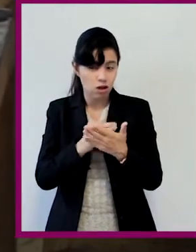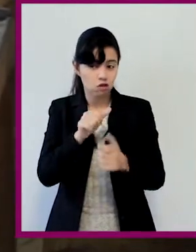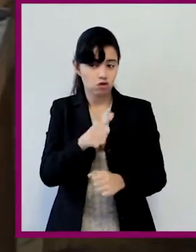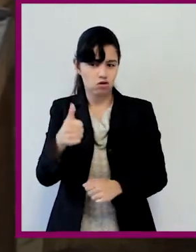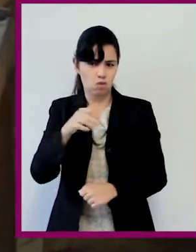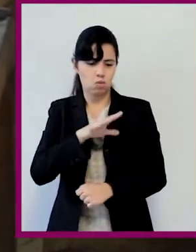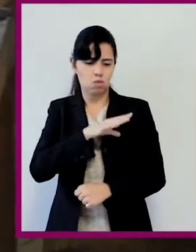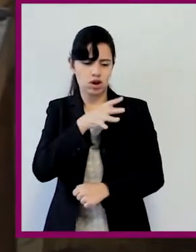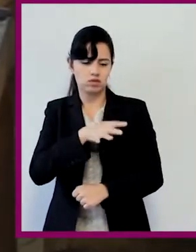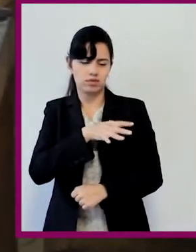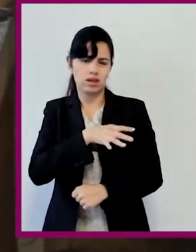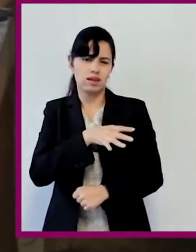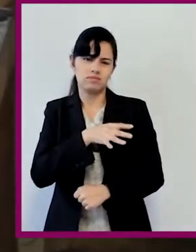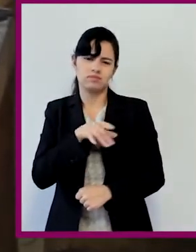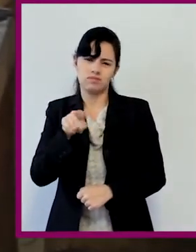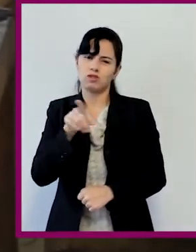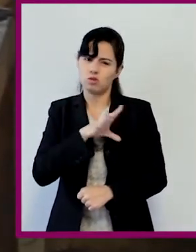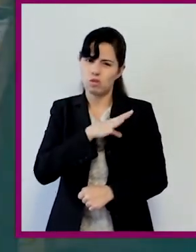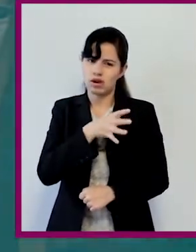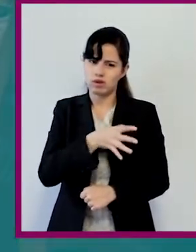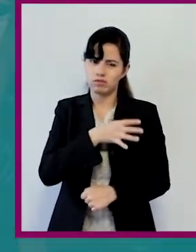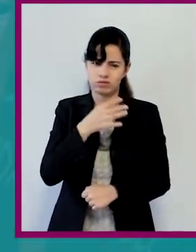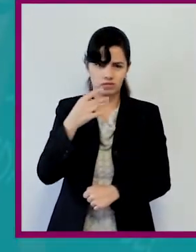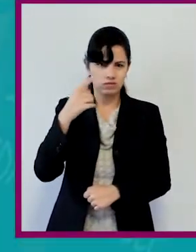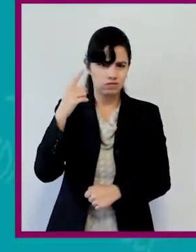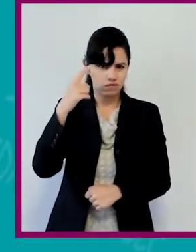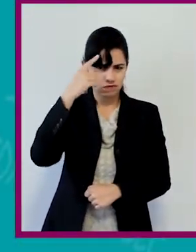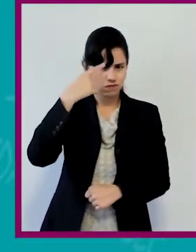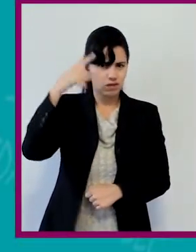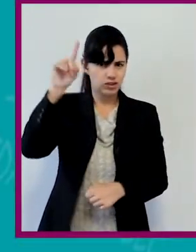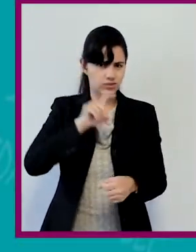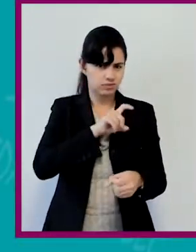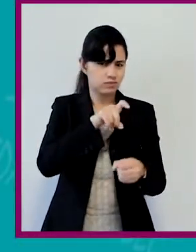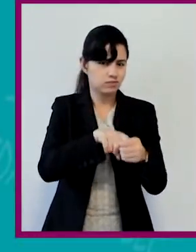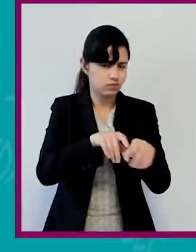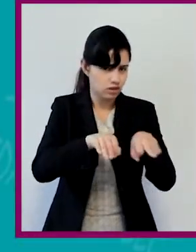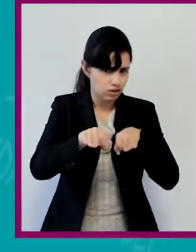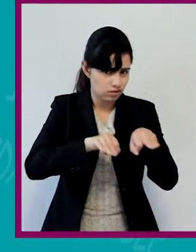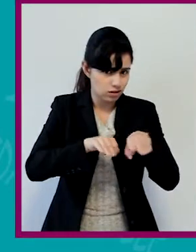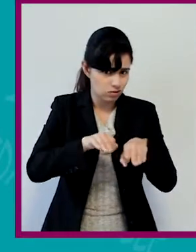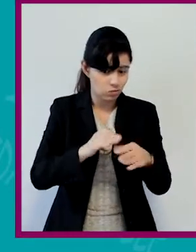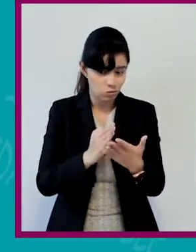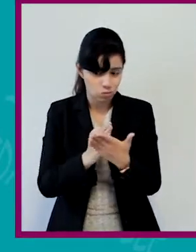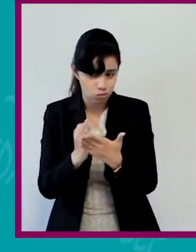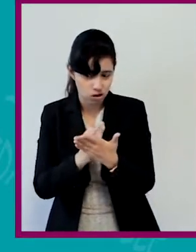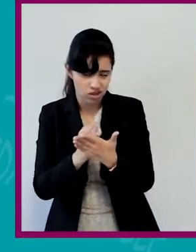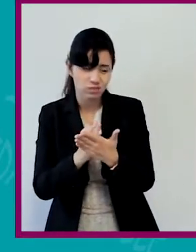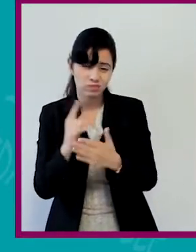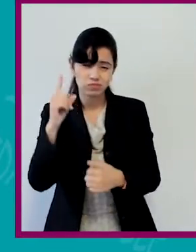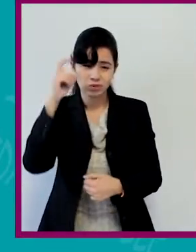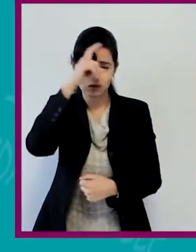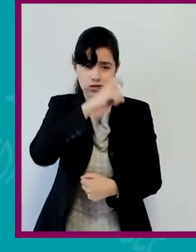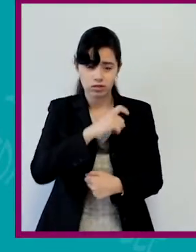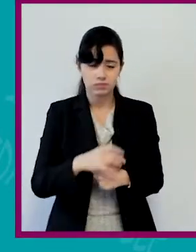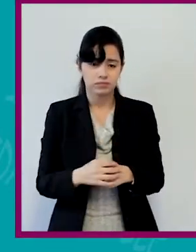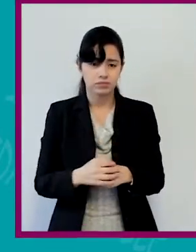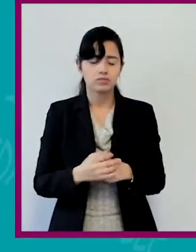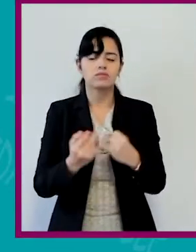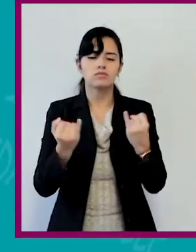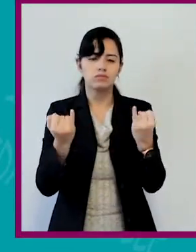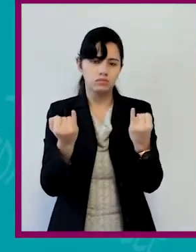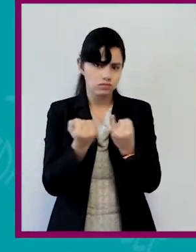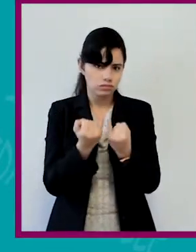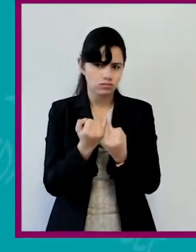menos no morena. Y el tema de la orientación sexual también es un tema